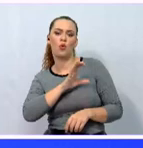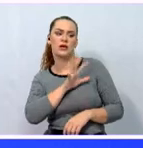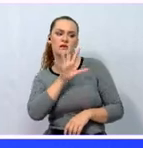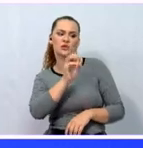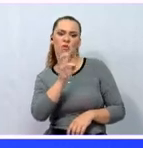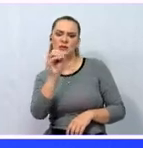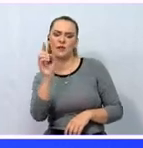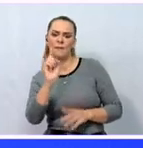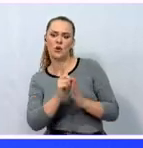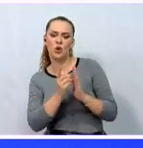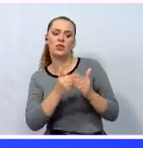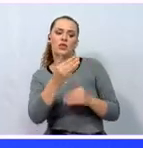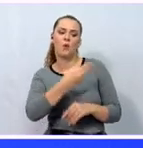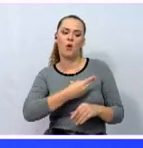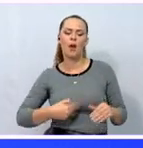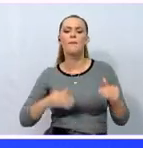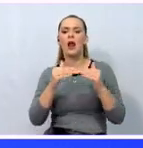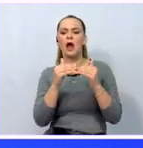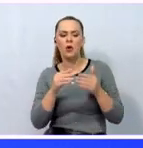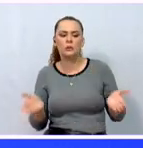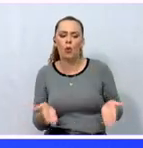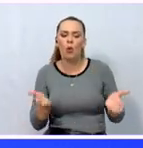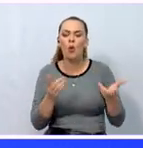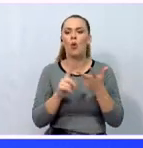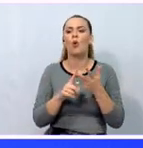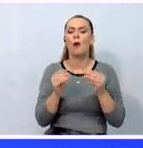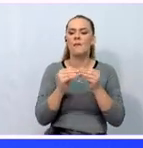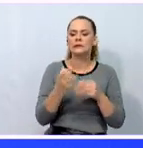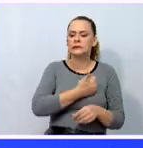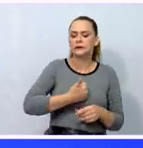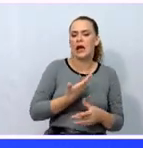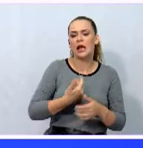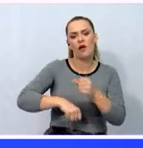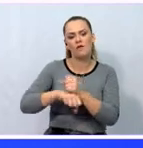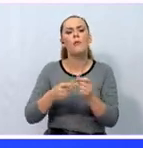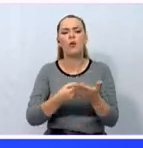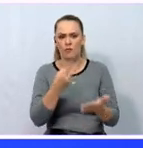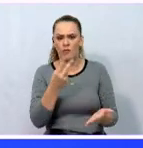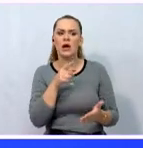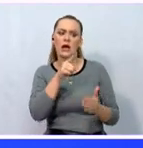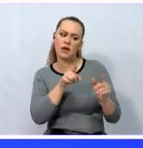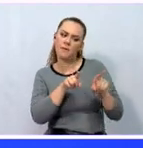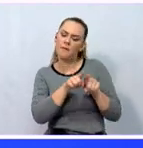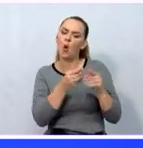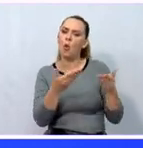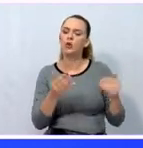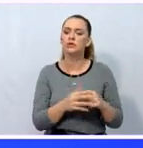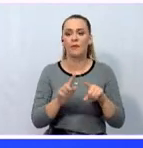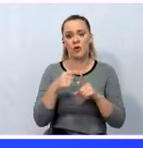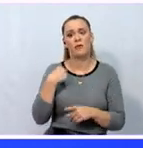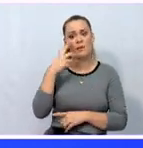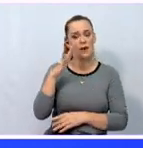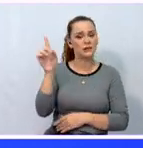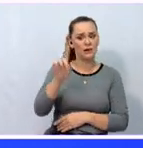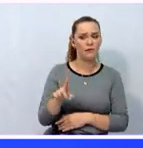50-60 minutos después se le heredaron parejó empujó Con más ganas que fútbol pero también es válido y ahí se emparejaron las cuestiones pero me